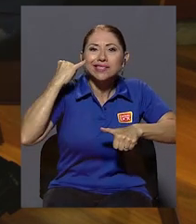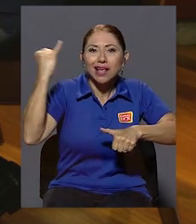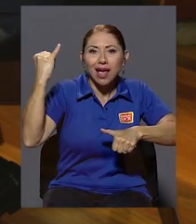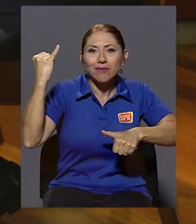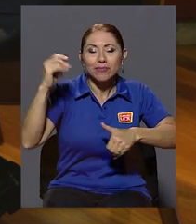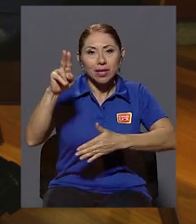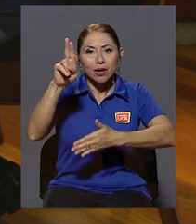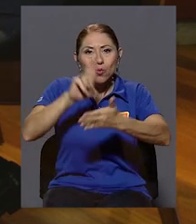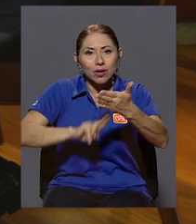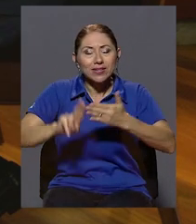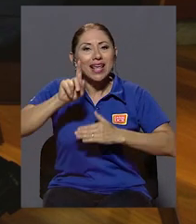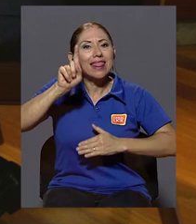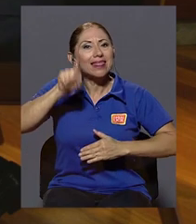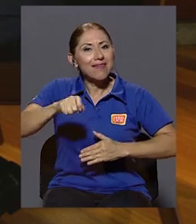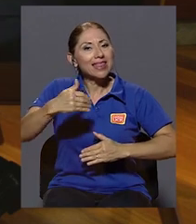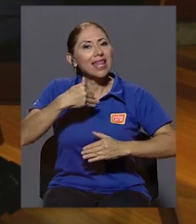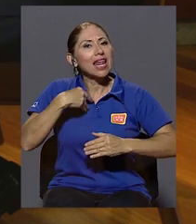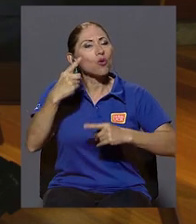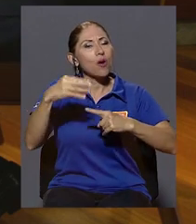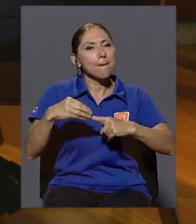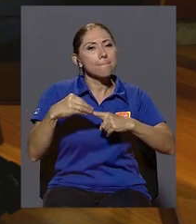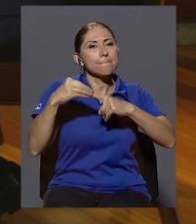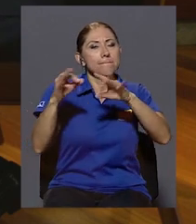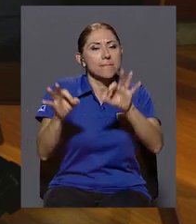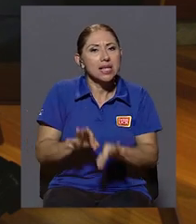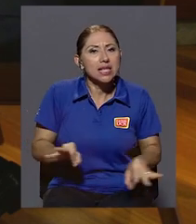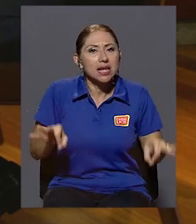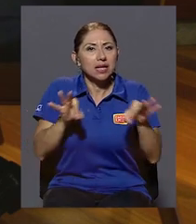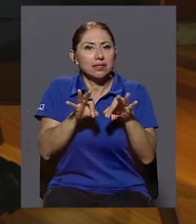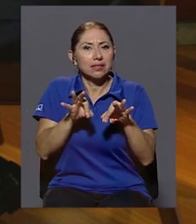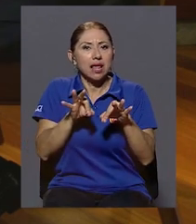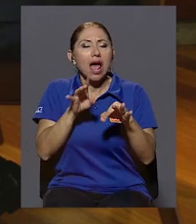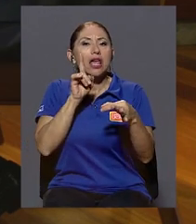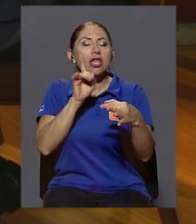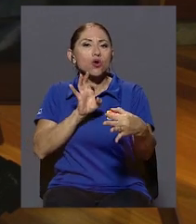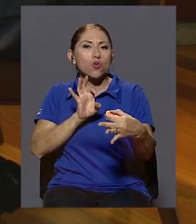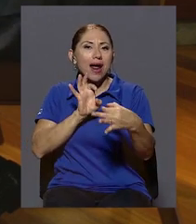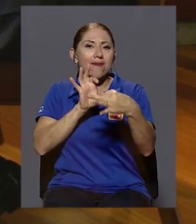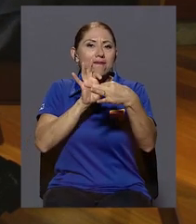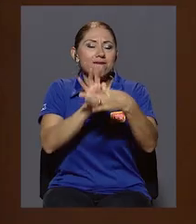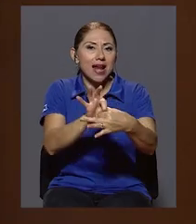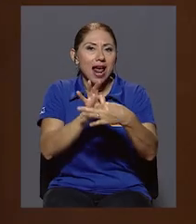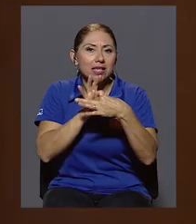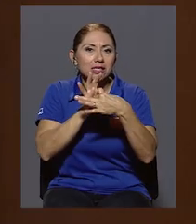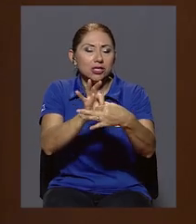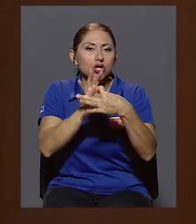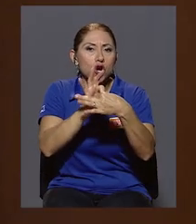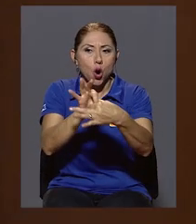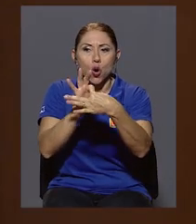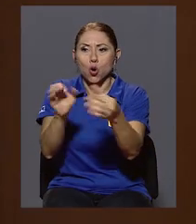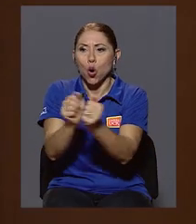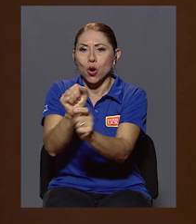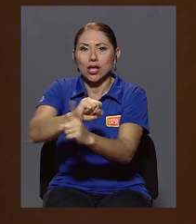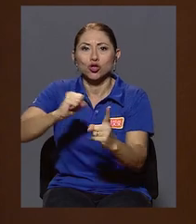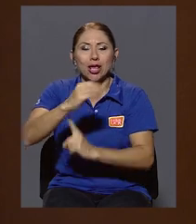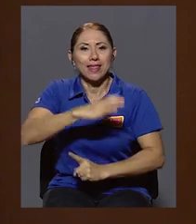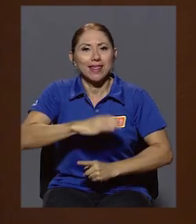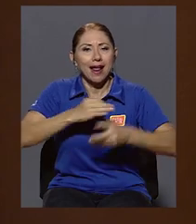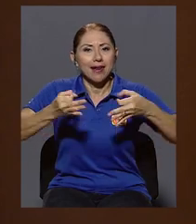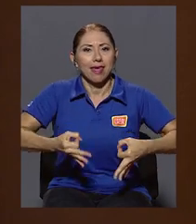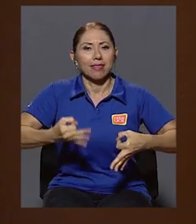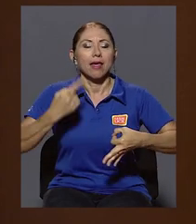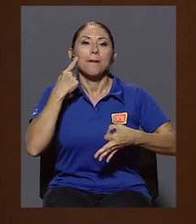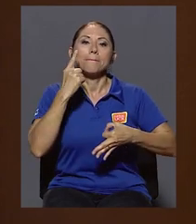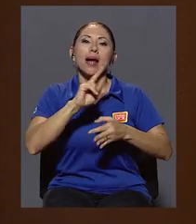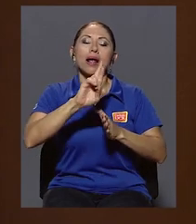la universidad tiene que tener una pertinencia y tiene que tener una relación de calidad con la sociedad para